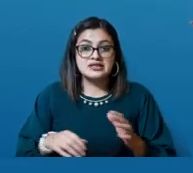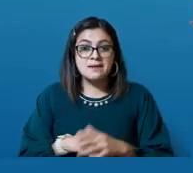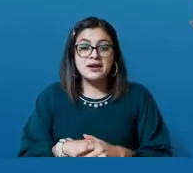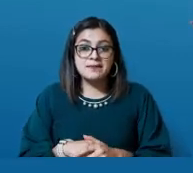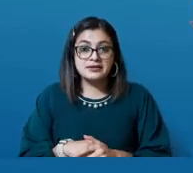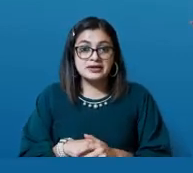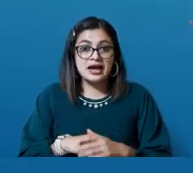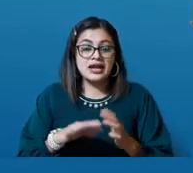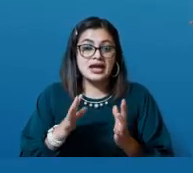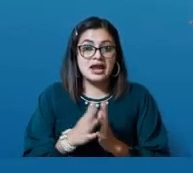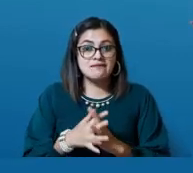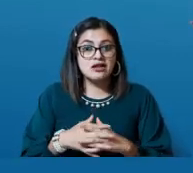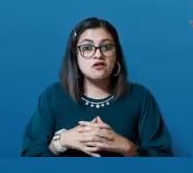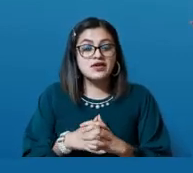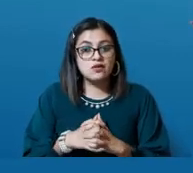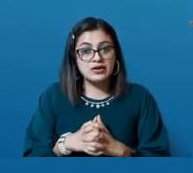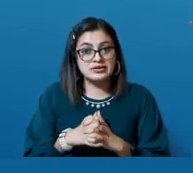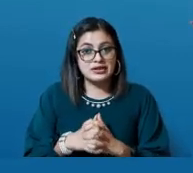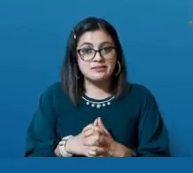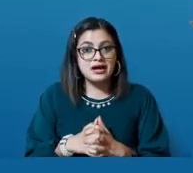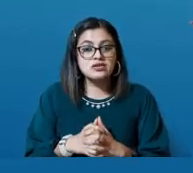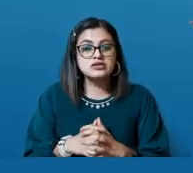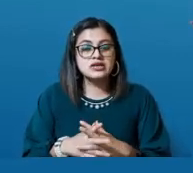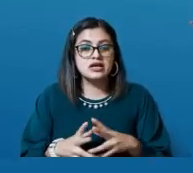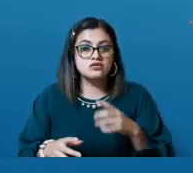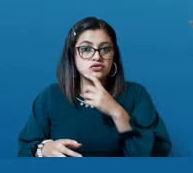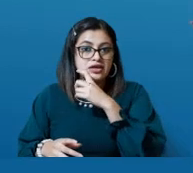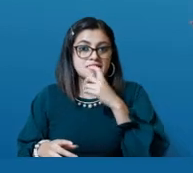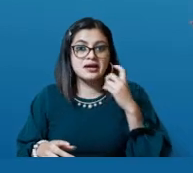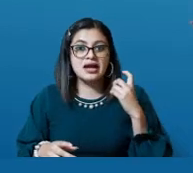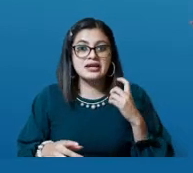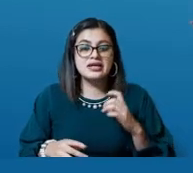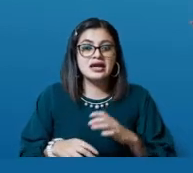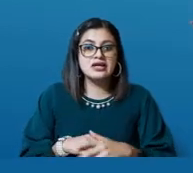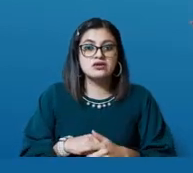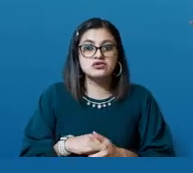casa. Siempre practicar el lavado frecuente de manos, el uso